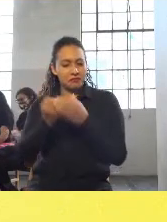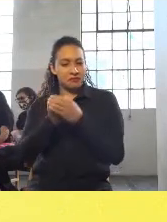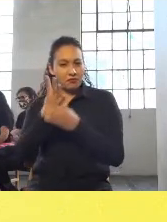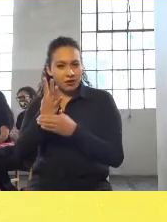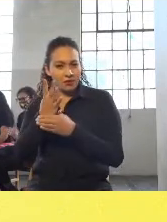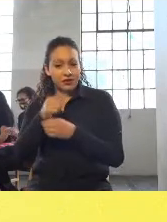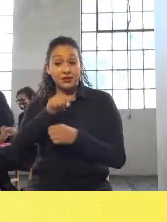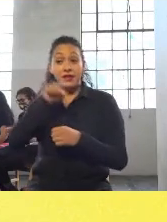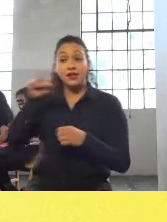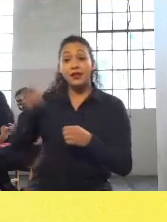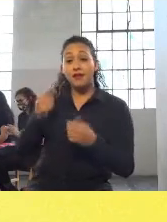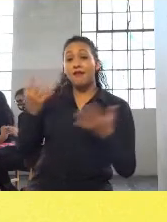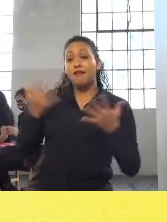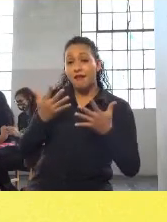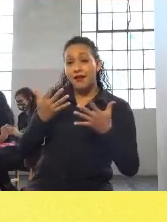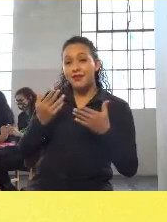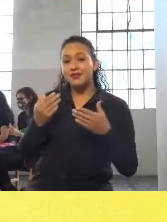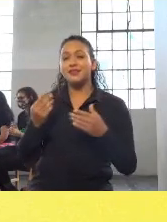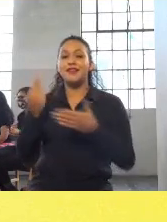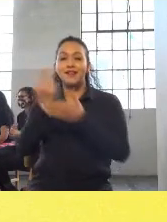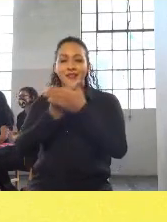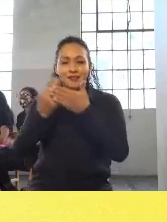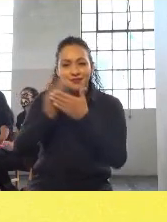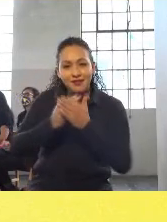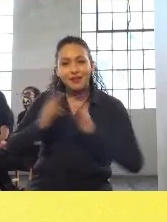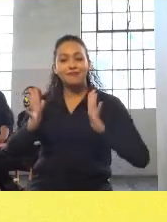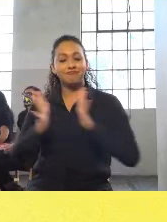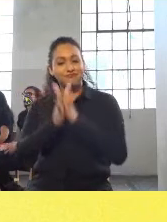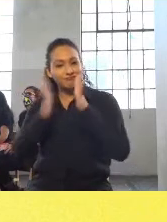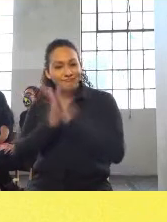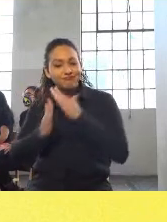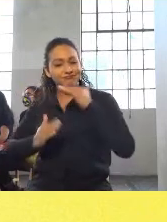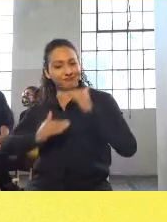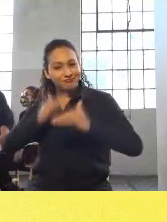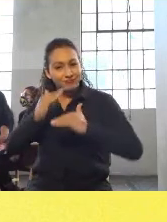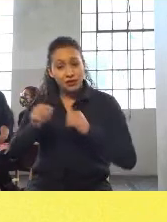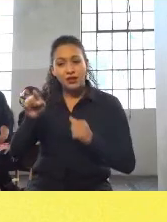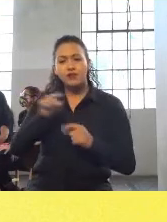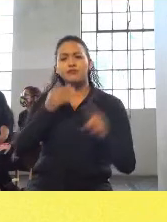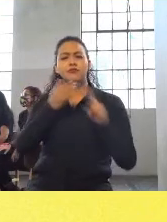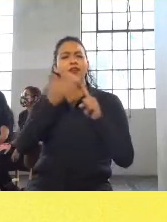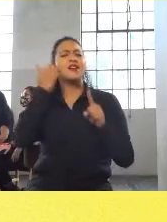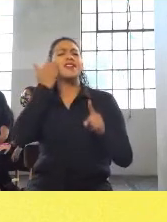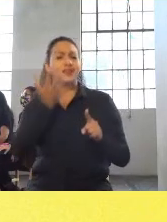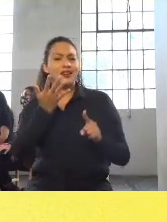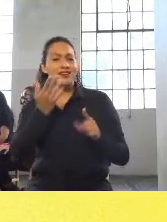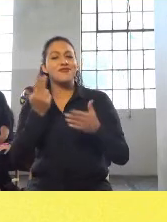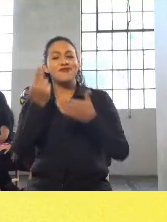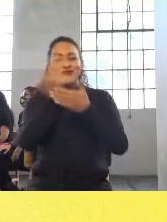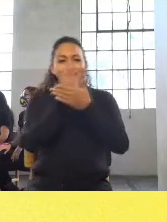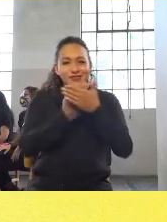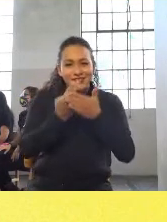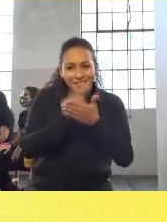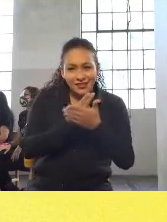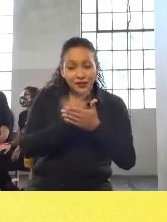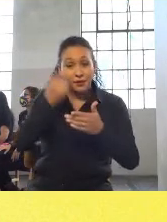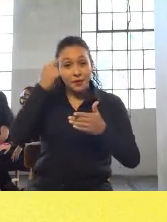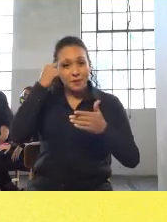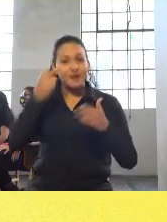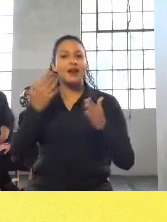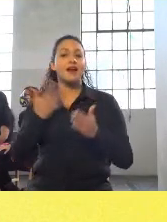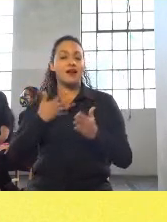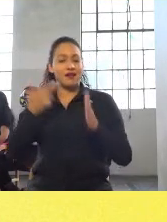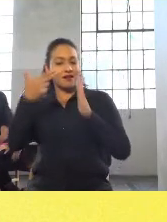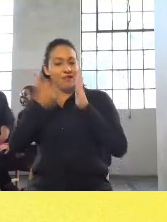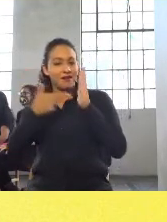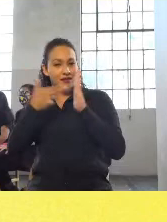saberes y haceres se asumen como diseñadores activistas. Pretenden reivindicar la práctica del diseño como un proceso y una herramienta para